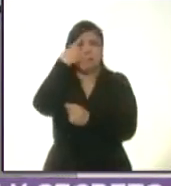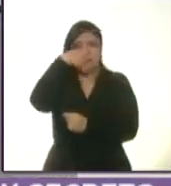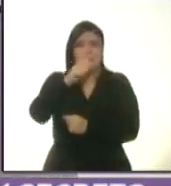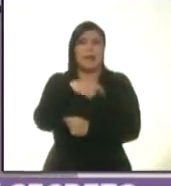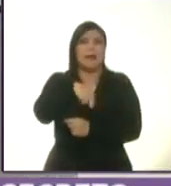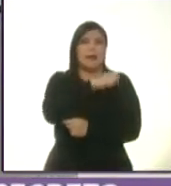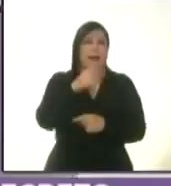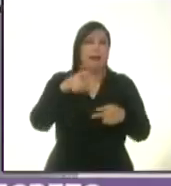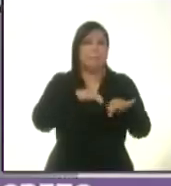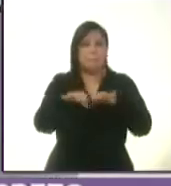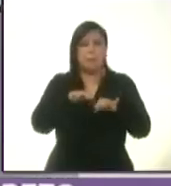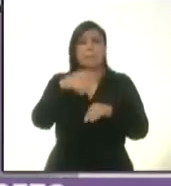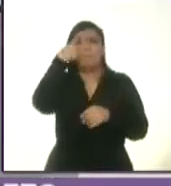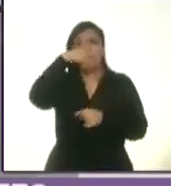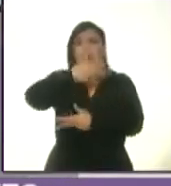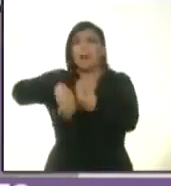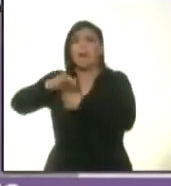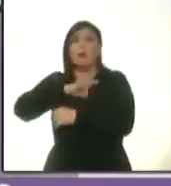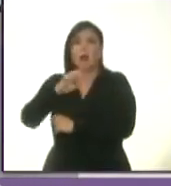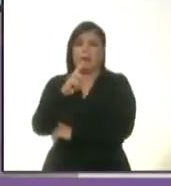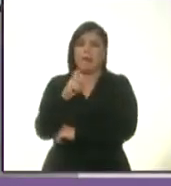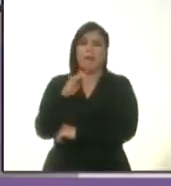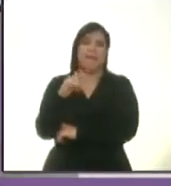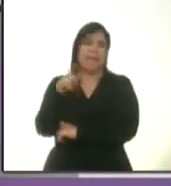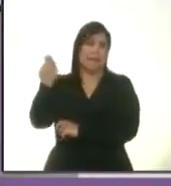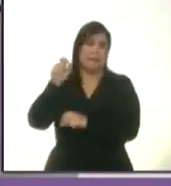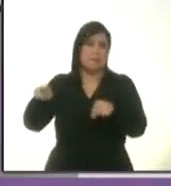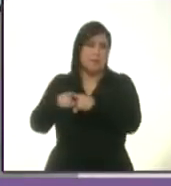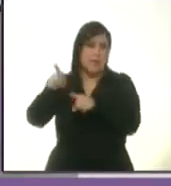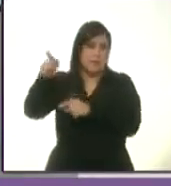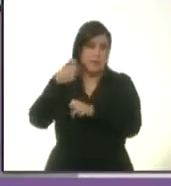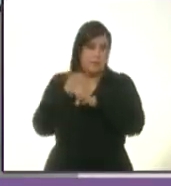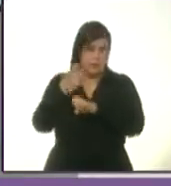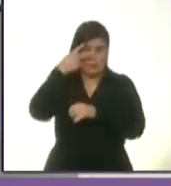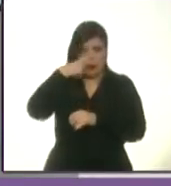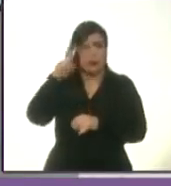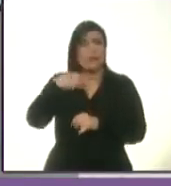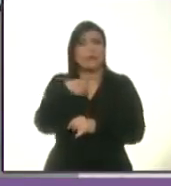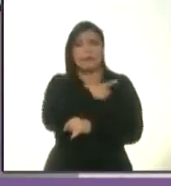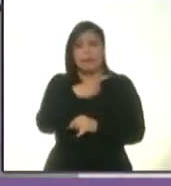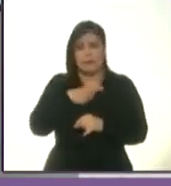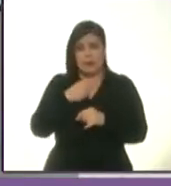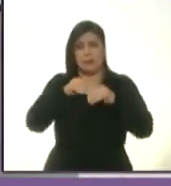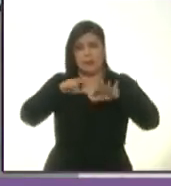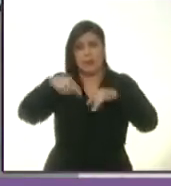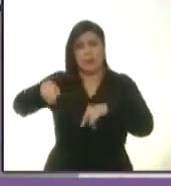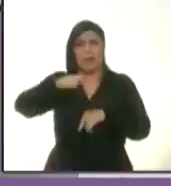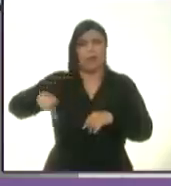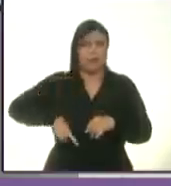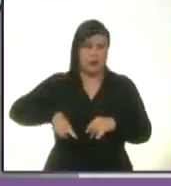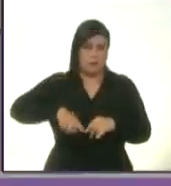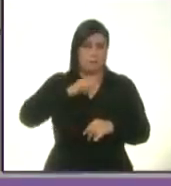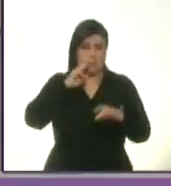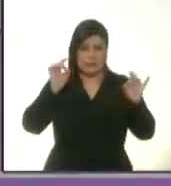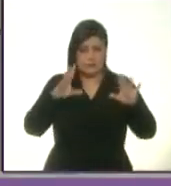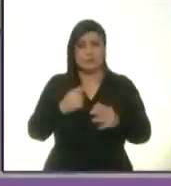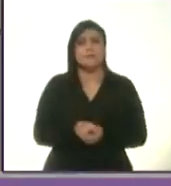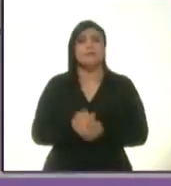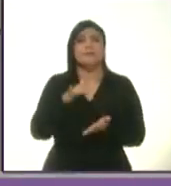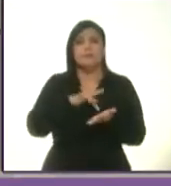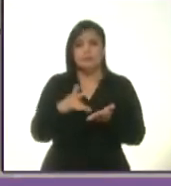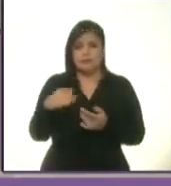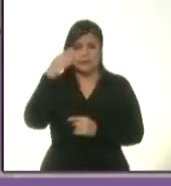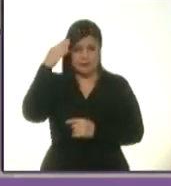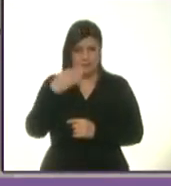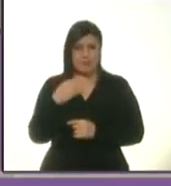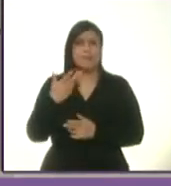con delfina en el estado de méxico esto es lo que hay que decirle a la gente del gobierno de mancera muchas gracias muchísimas gracias candidata alejandra